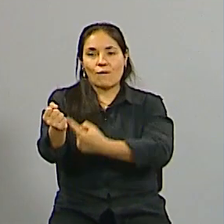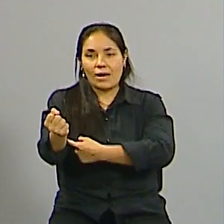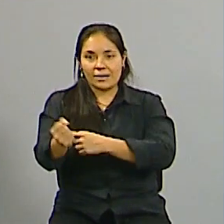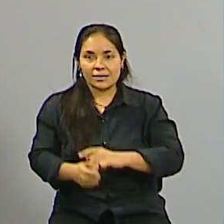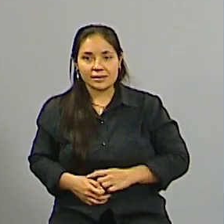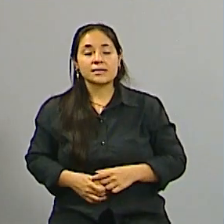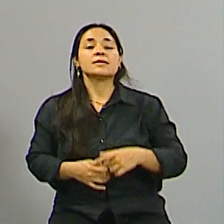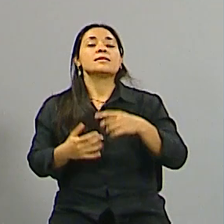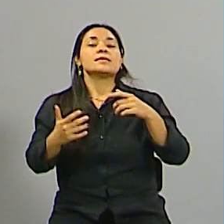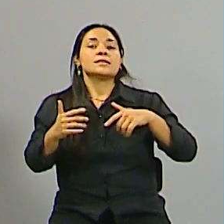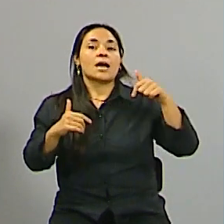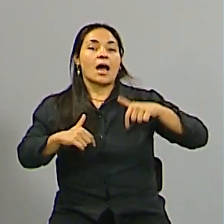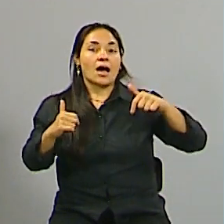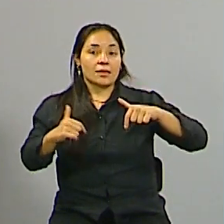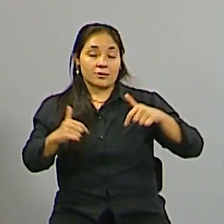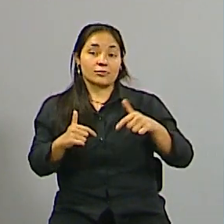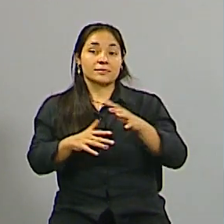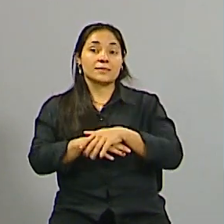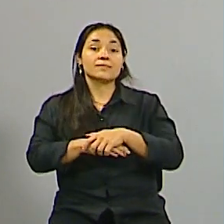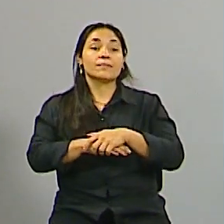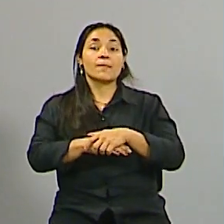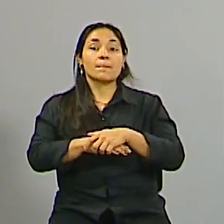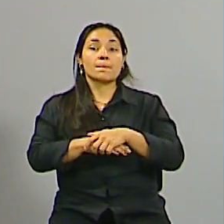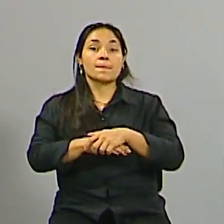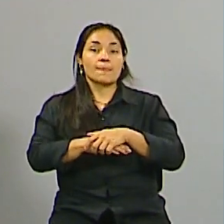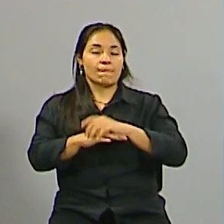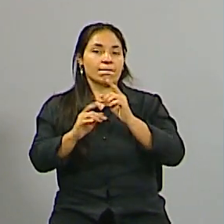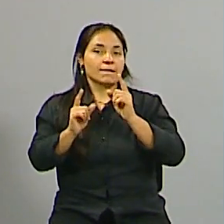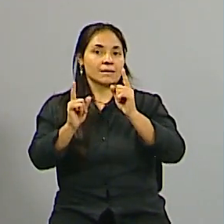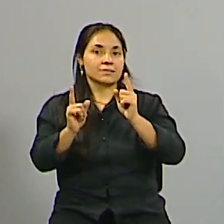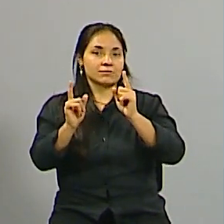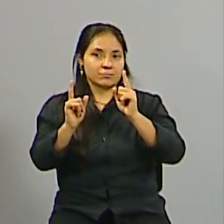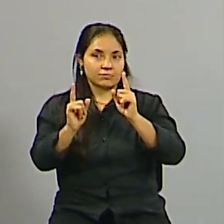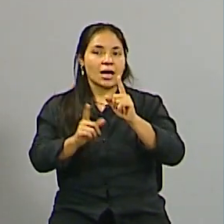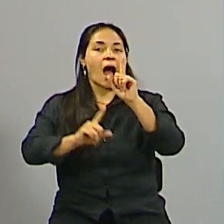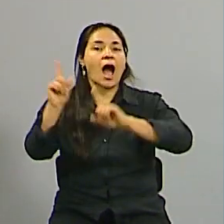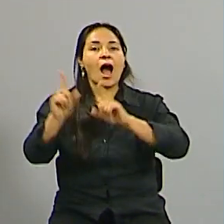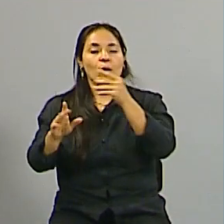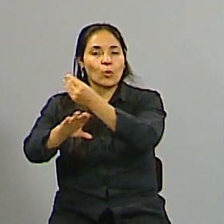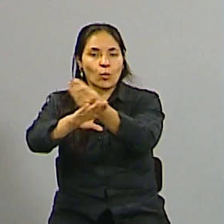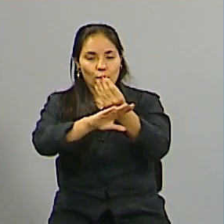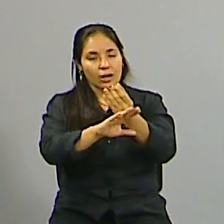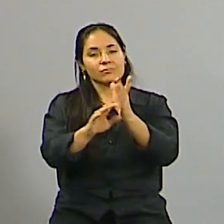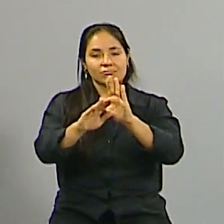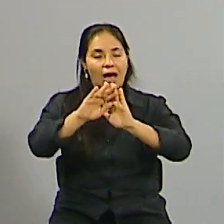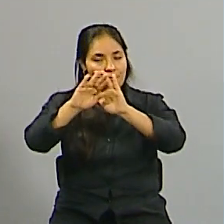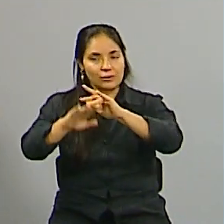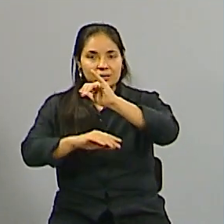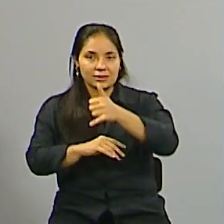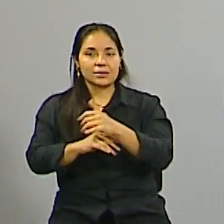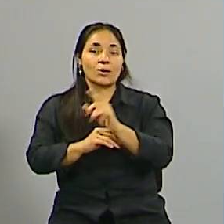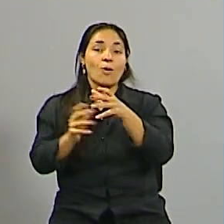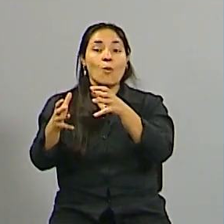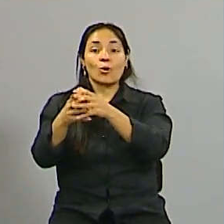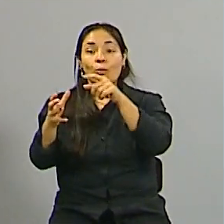ese aparato de alguna manera estaba bien claro que iba acompañando a algunas figuras, incluso no solamente del frente de ustedes,